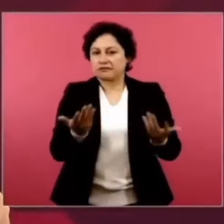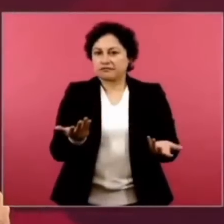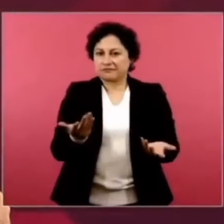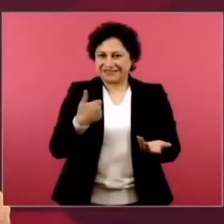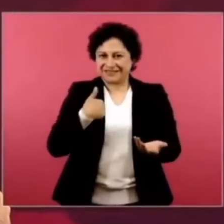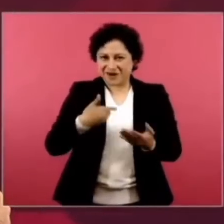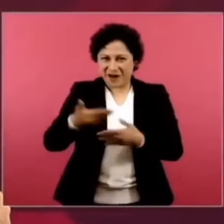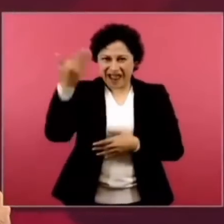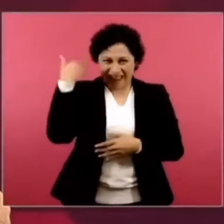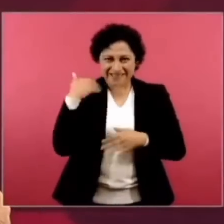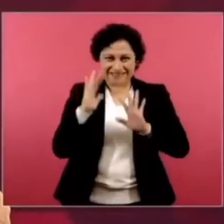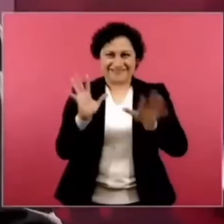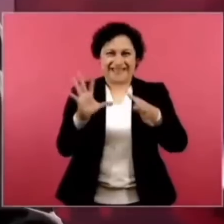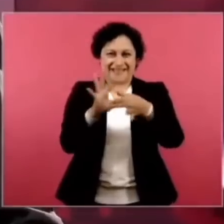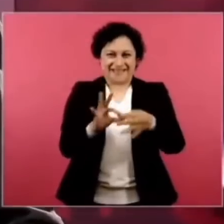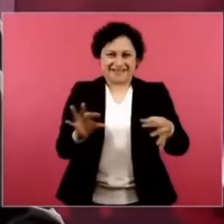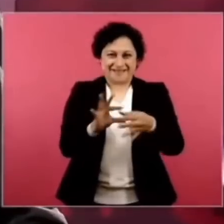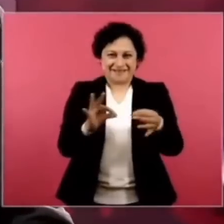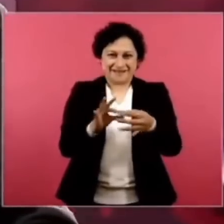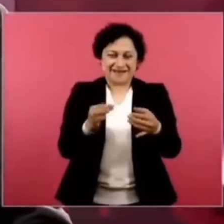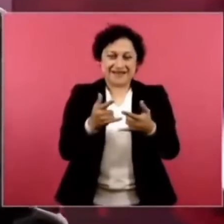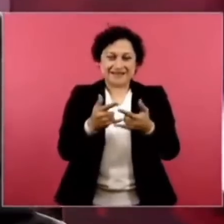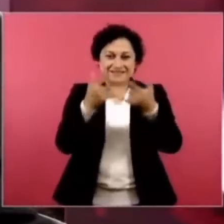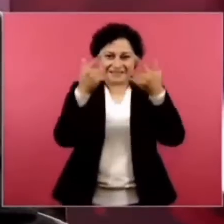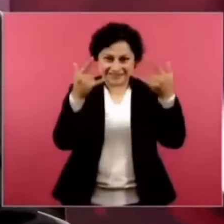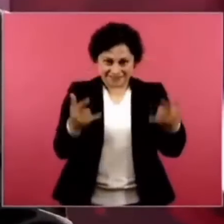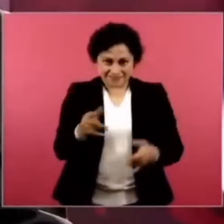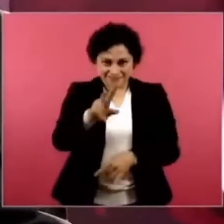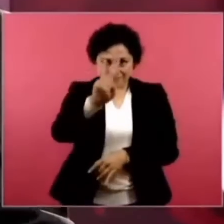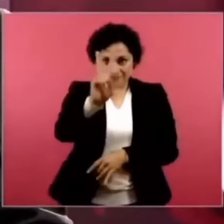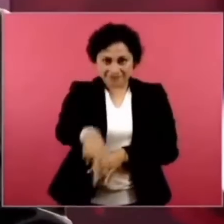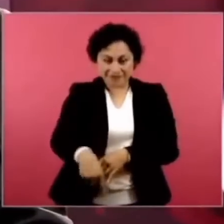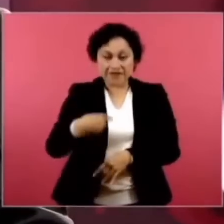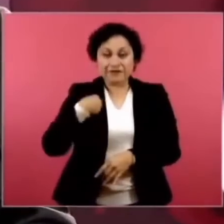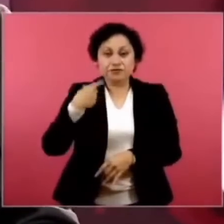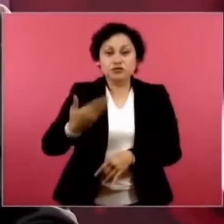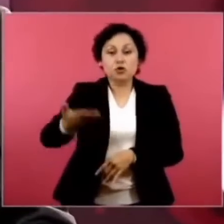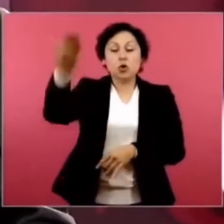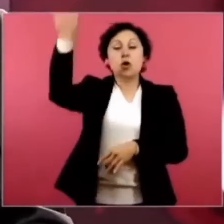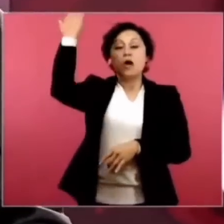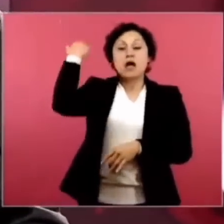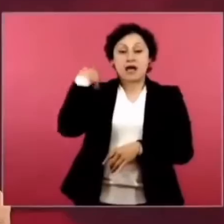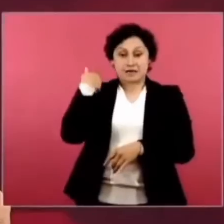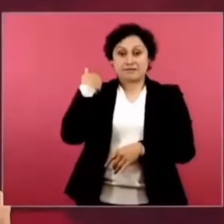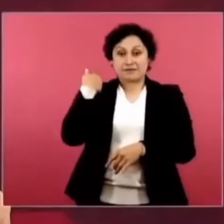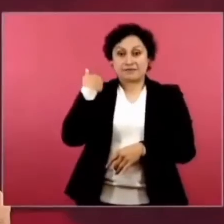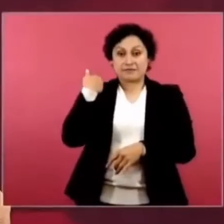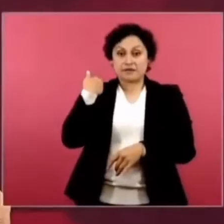platicado de cómo cuando llego a ser dirigente de un partido de oposición,